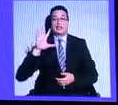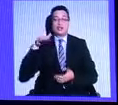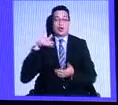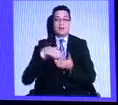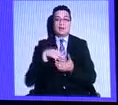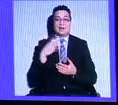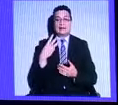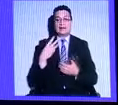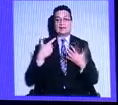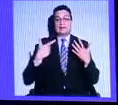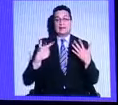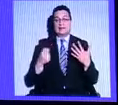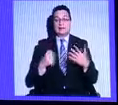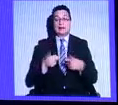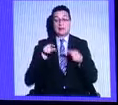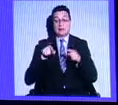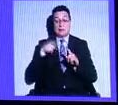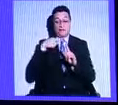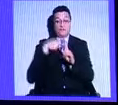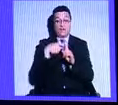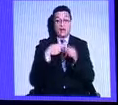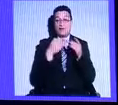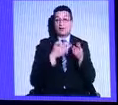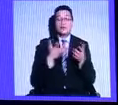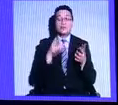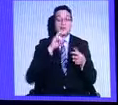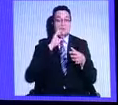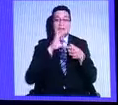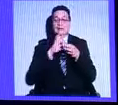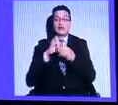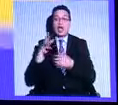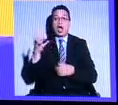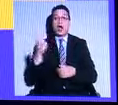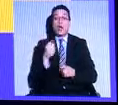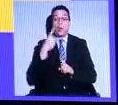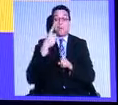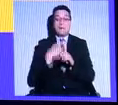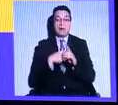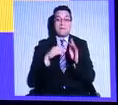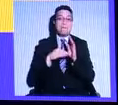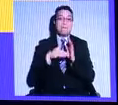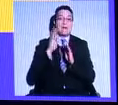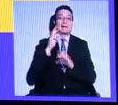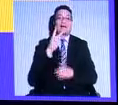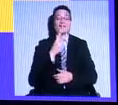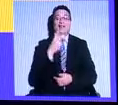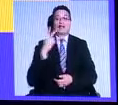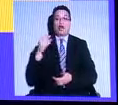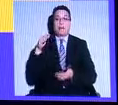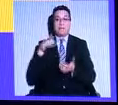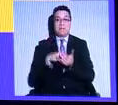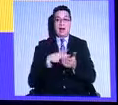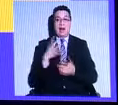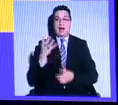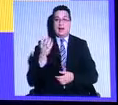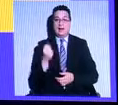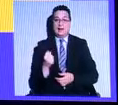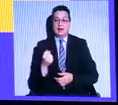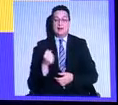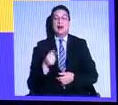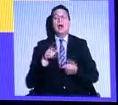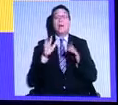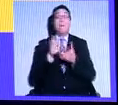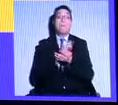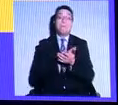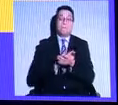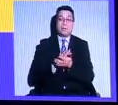1.085.370. Este beneficio implica un ahorro mensual por sobre los 22.000 pesos, en caso que, por